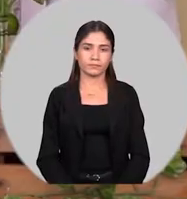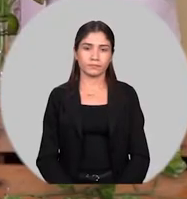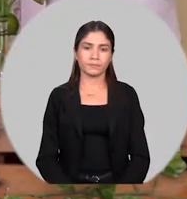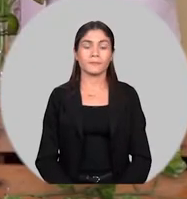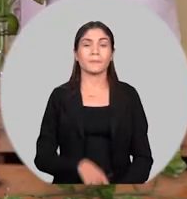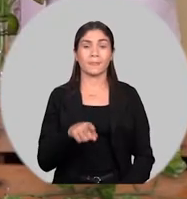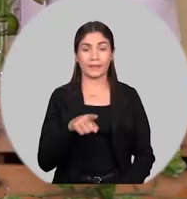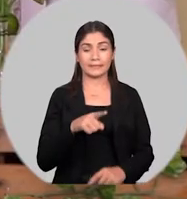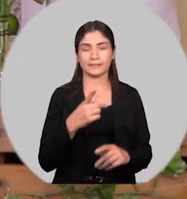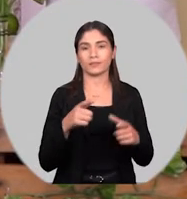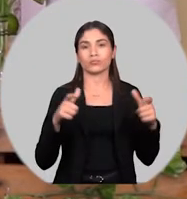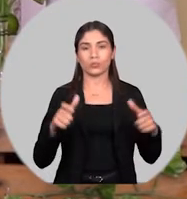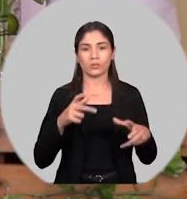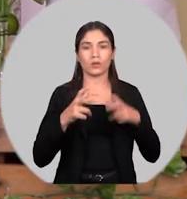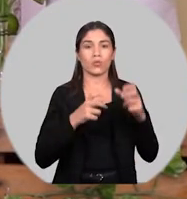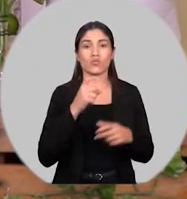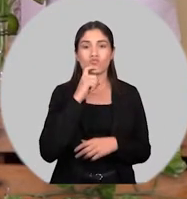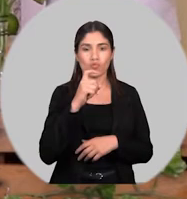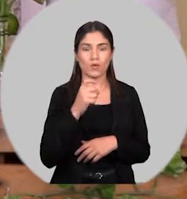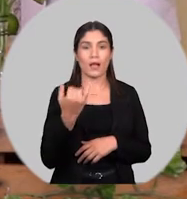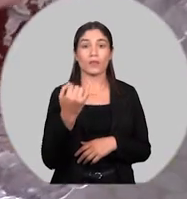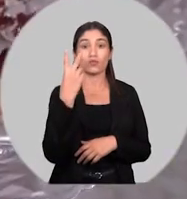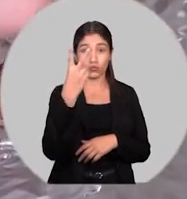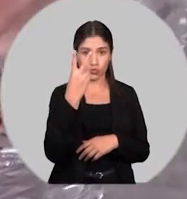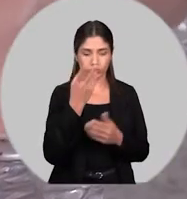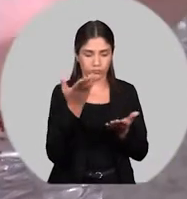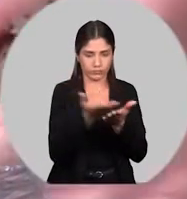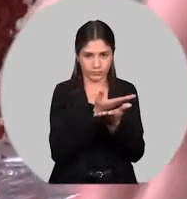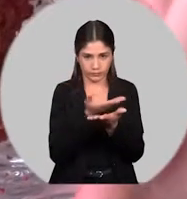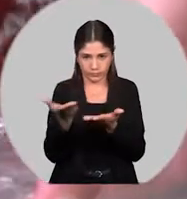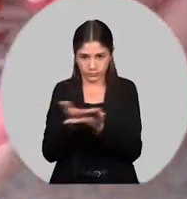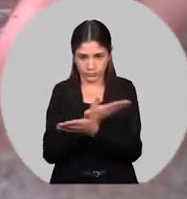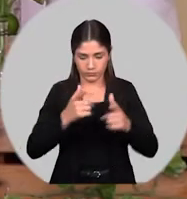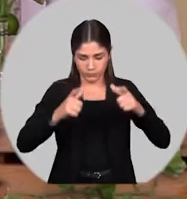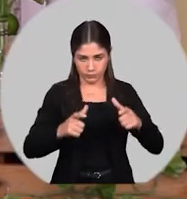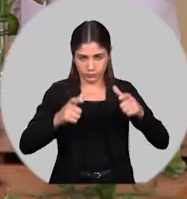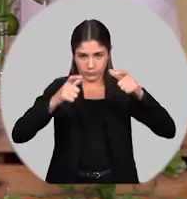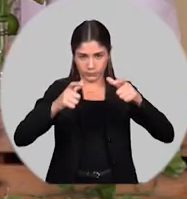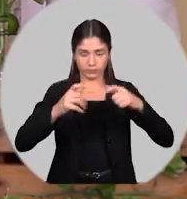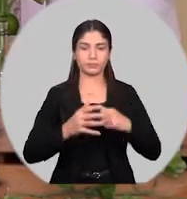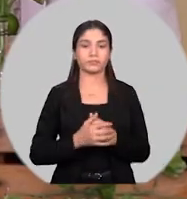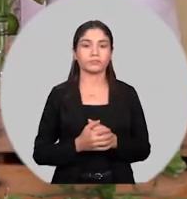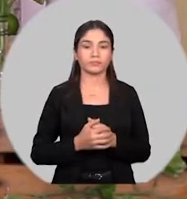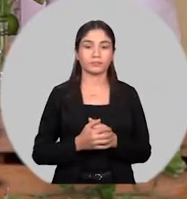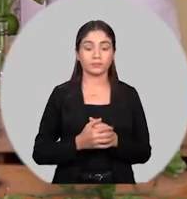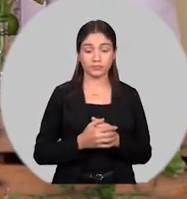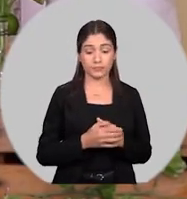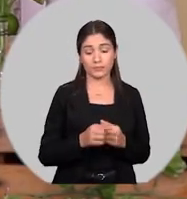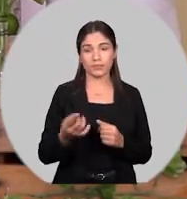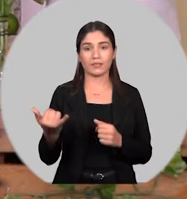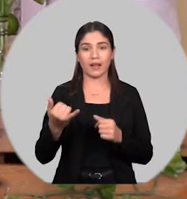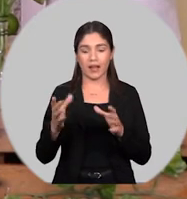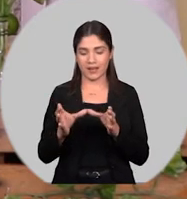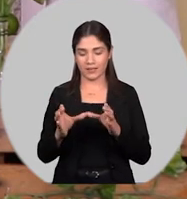La Red Velvet vamos a hacer dos capas. A mi izquierda ya tengo un molde preparado con papel